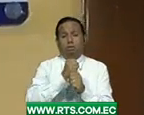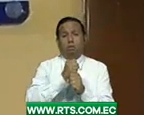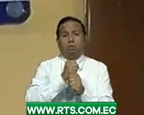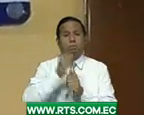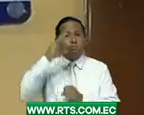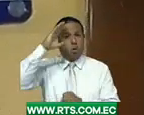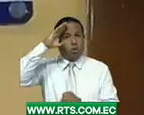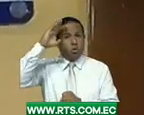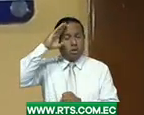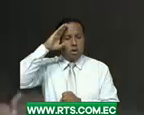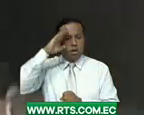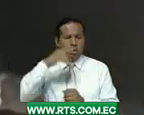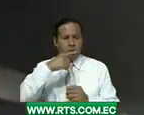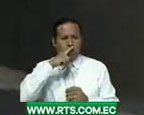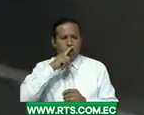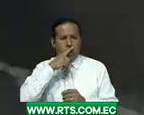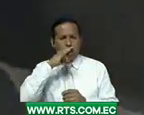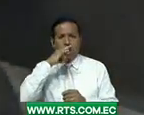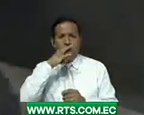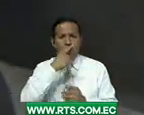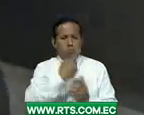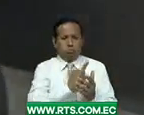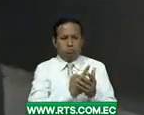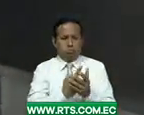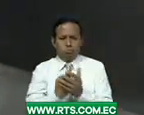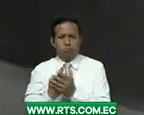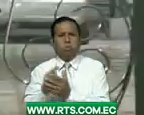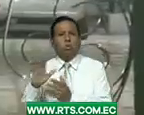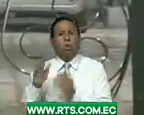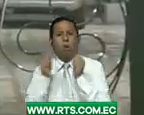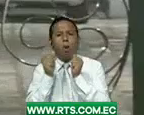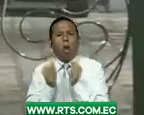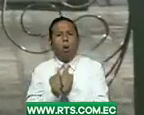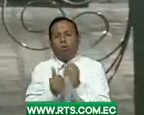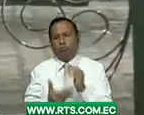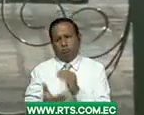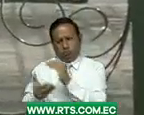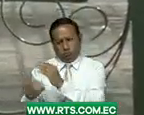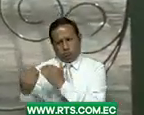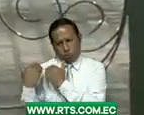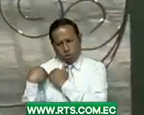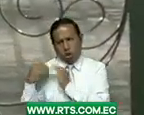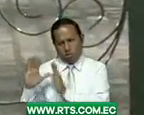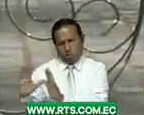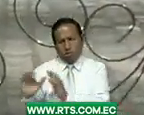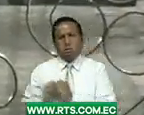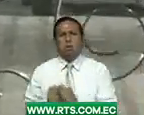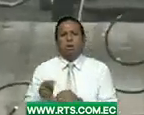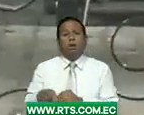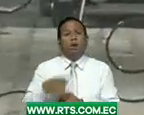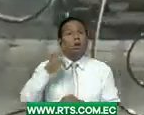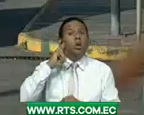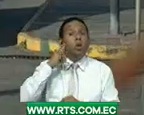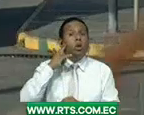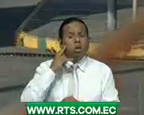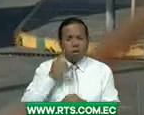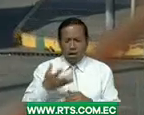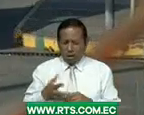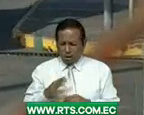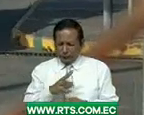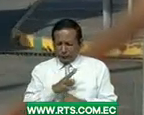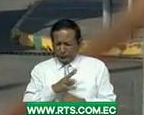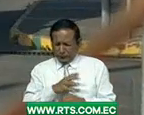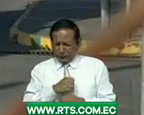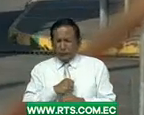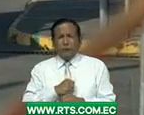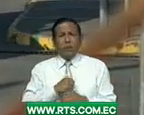sus abuelos paternos, oriundos de la provincia Bolívar. La pequeña se presume sufrió antes de morir, tenía un